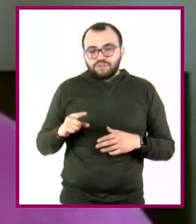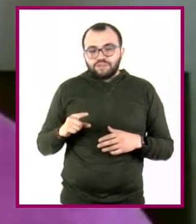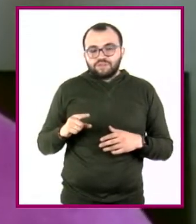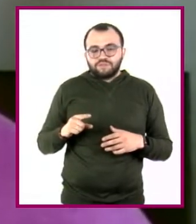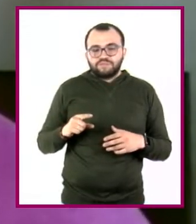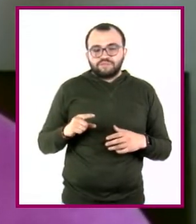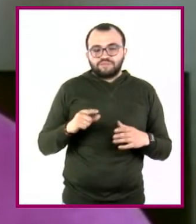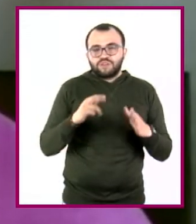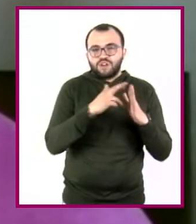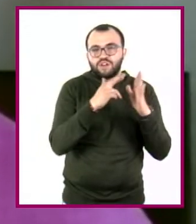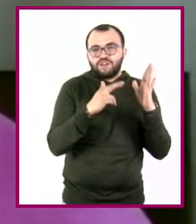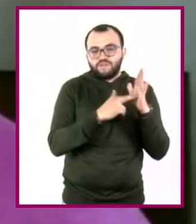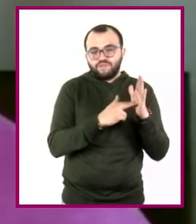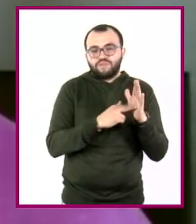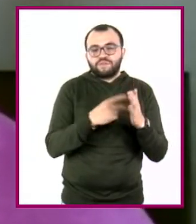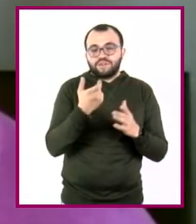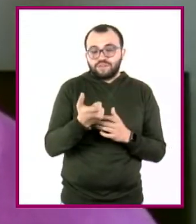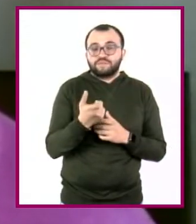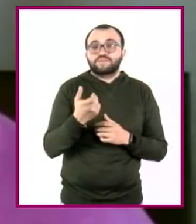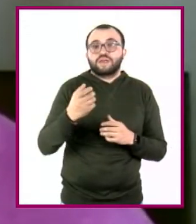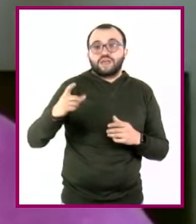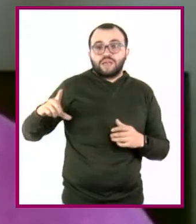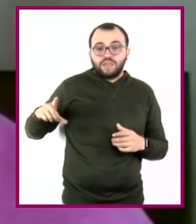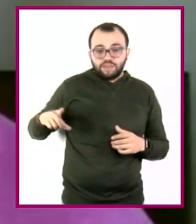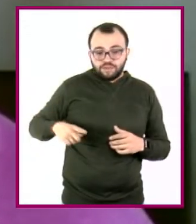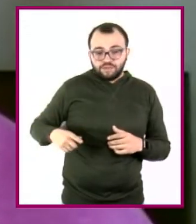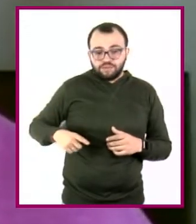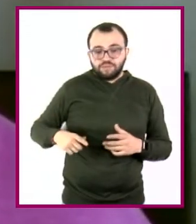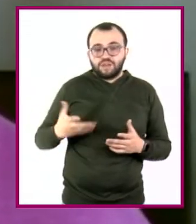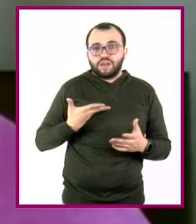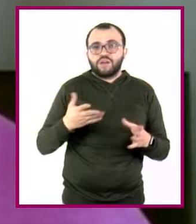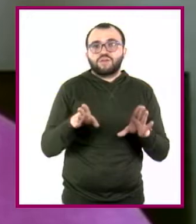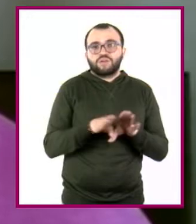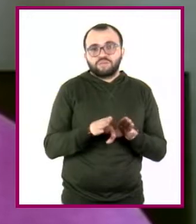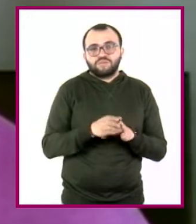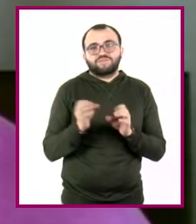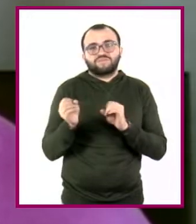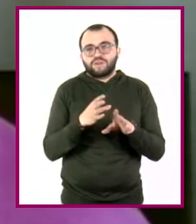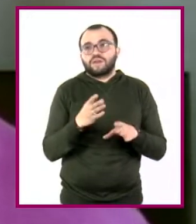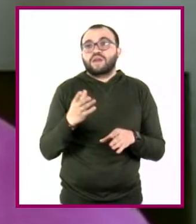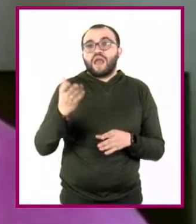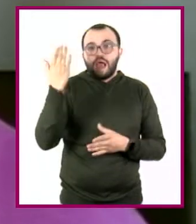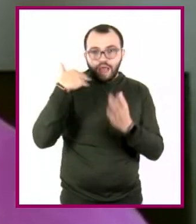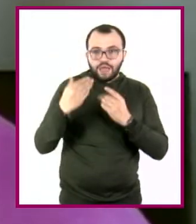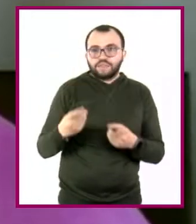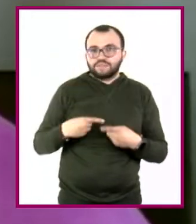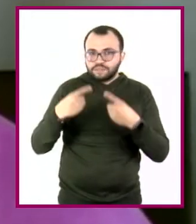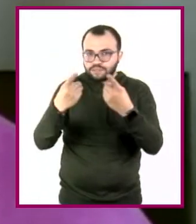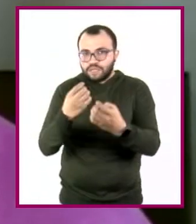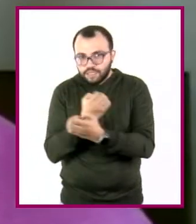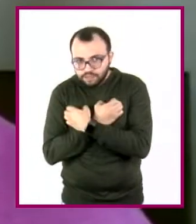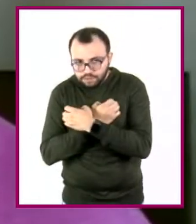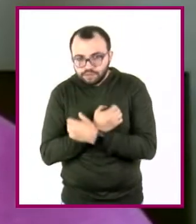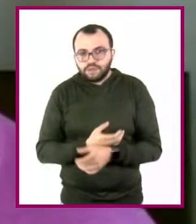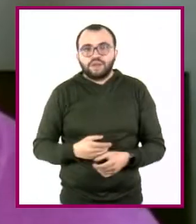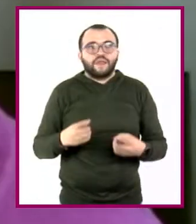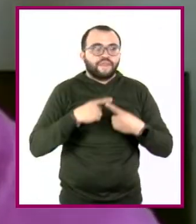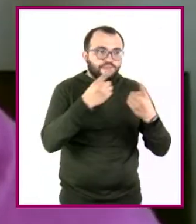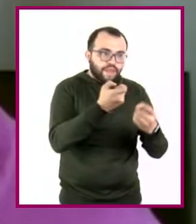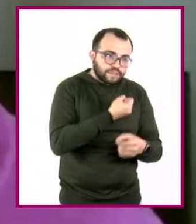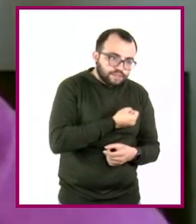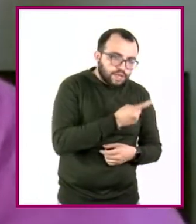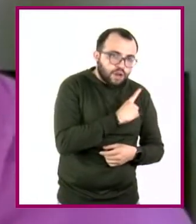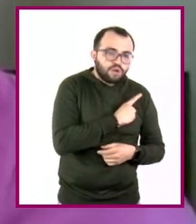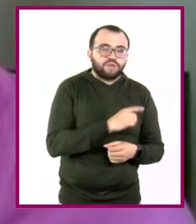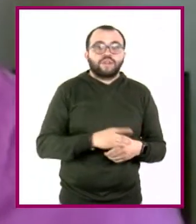Estado se ha deshecho de varias funciones que tradicionalmente desempeñaba. El Estado era proveedor de educación, era proveedor de salud,